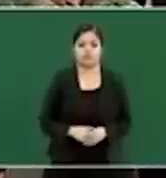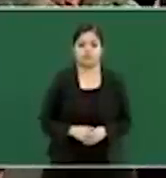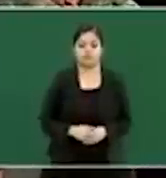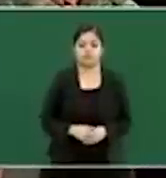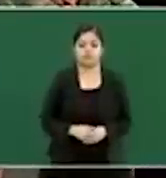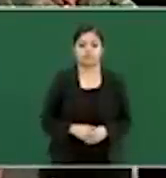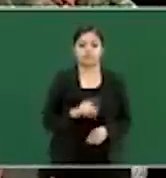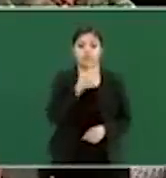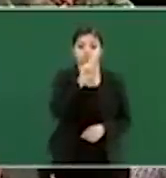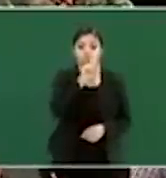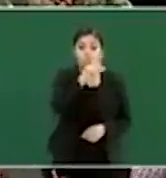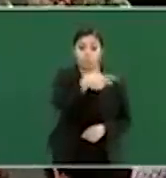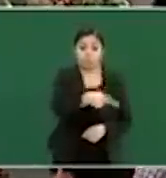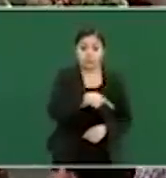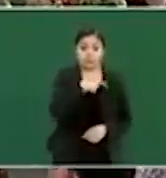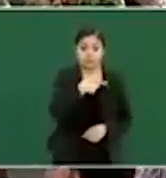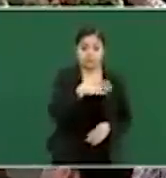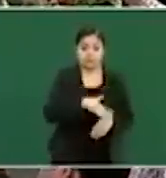Una más.